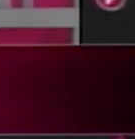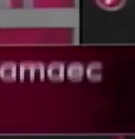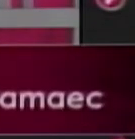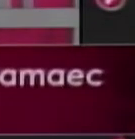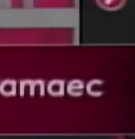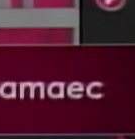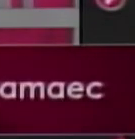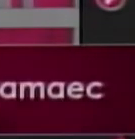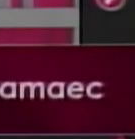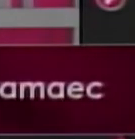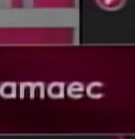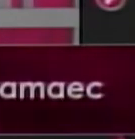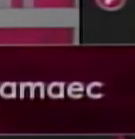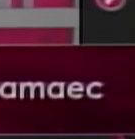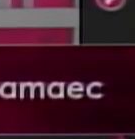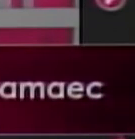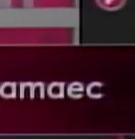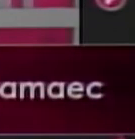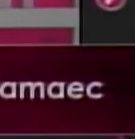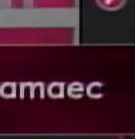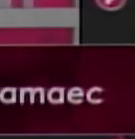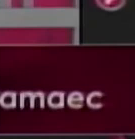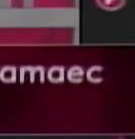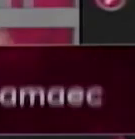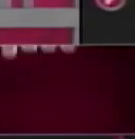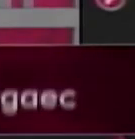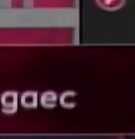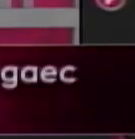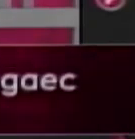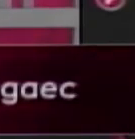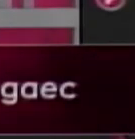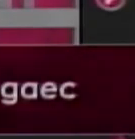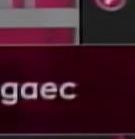Visiten la página web www.telerama.es y van a encontrar toda la información que necesiten.